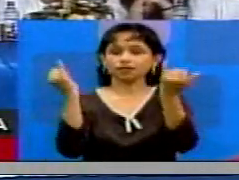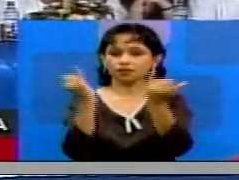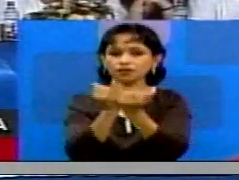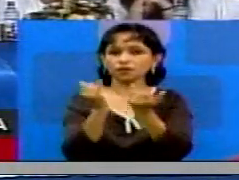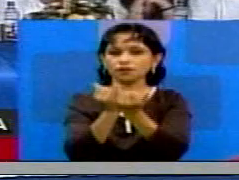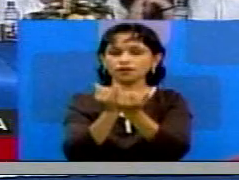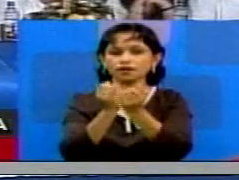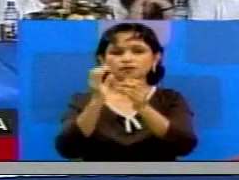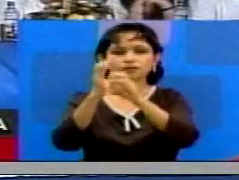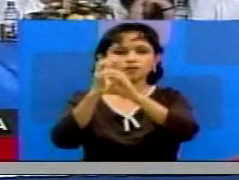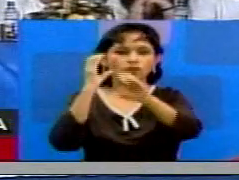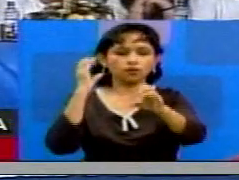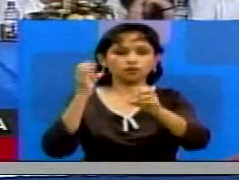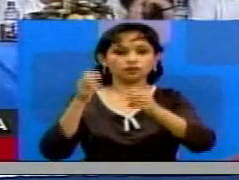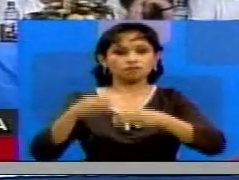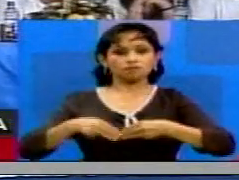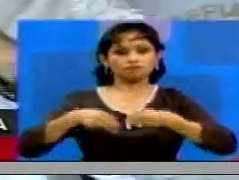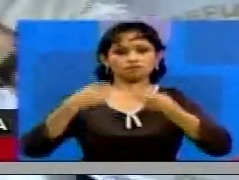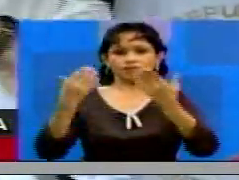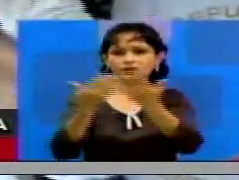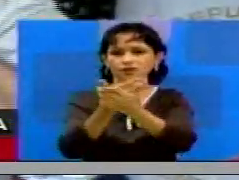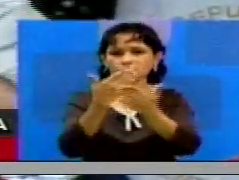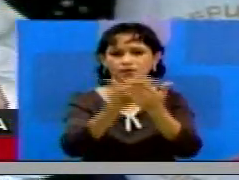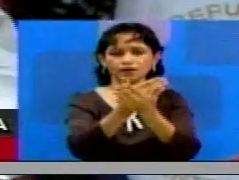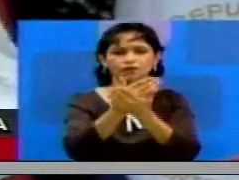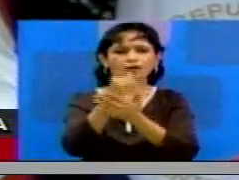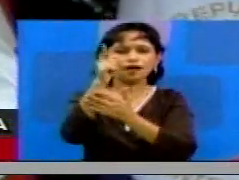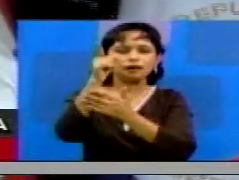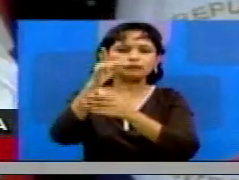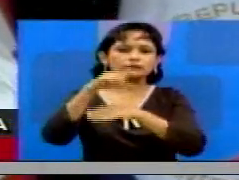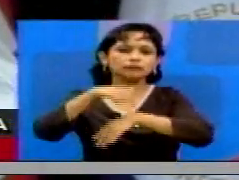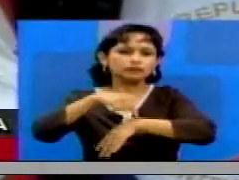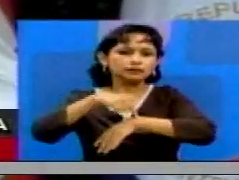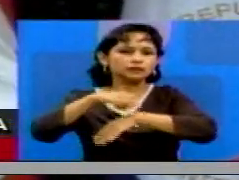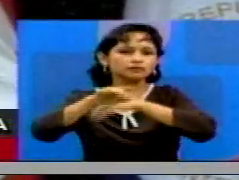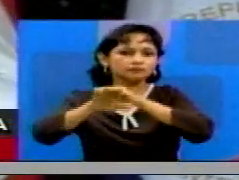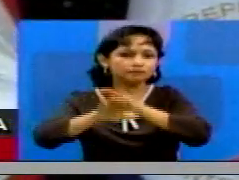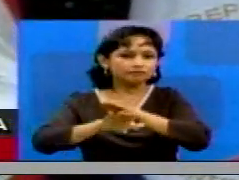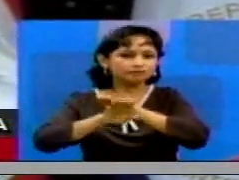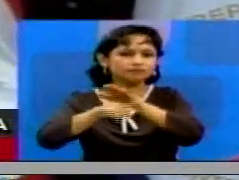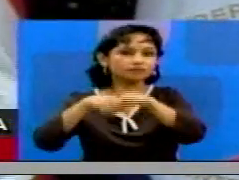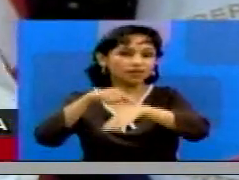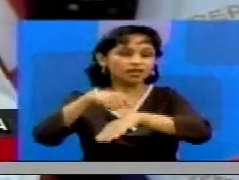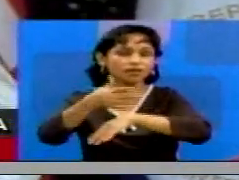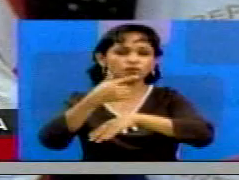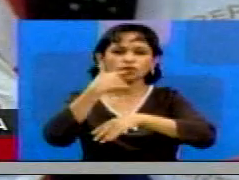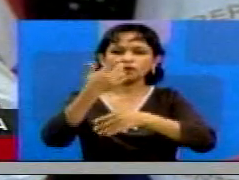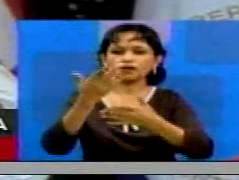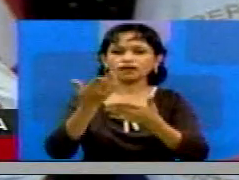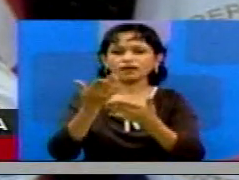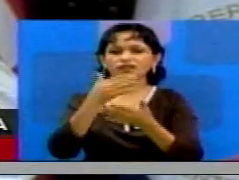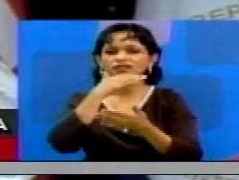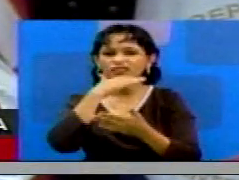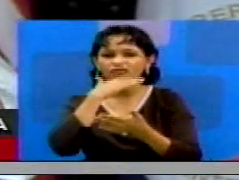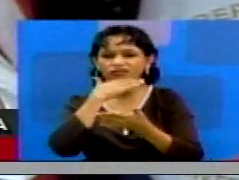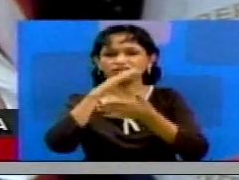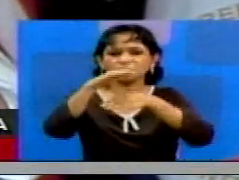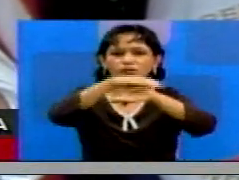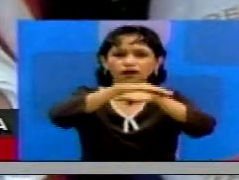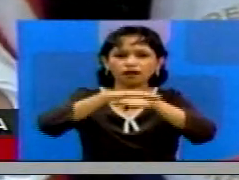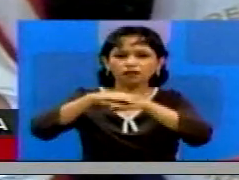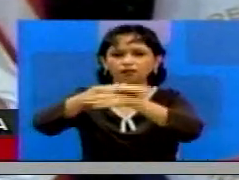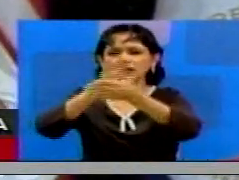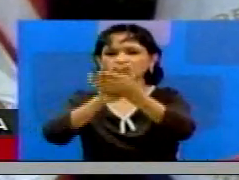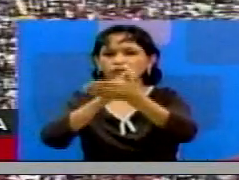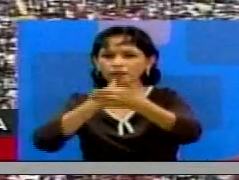Igualmente, buses muy modernos. Ahí ha sido un poco más lento el trámite por toda la burocracia,